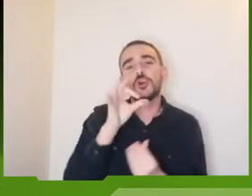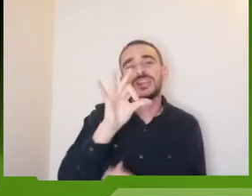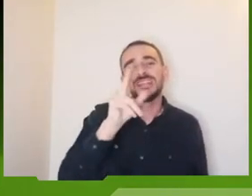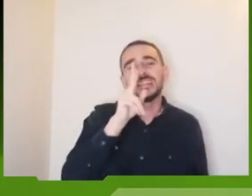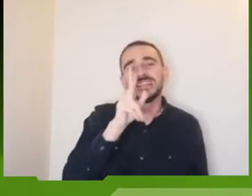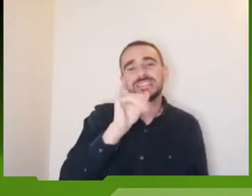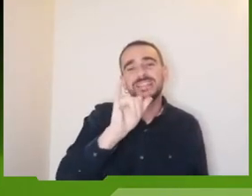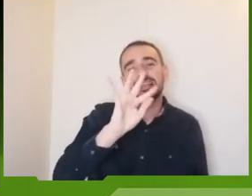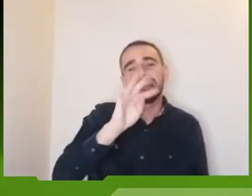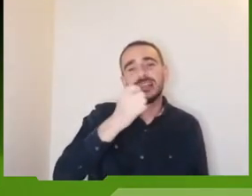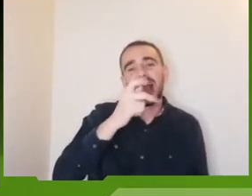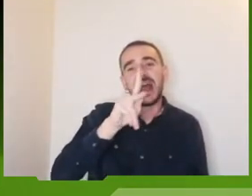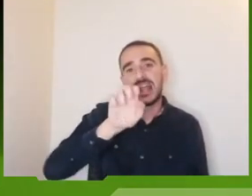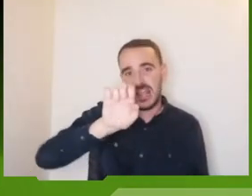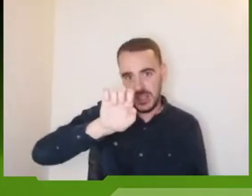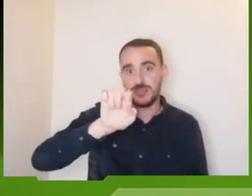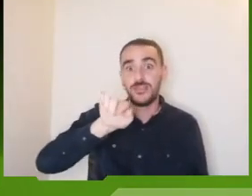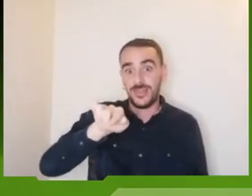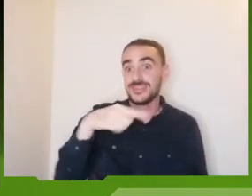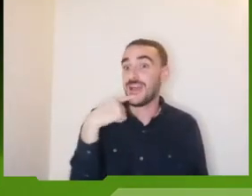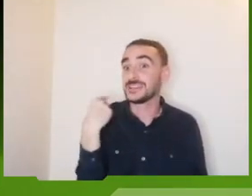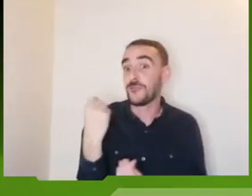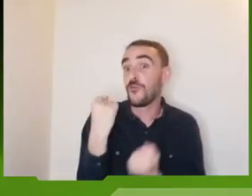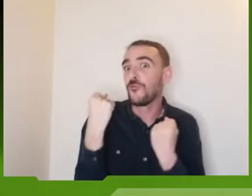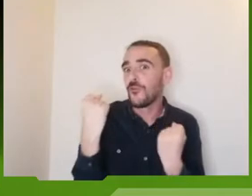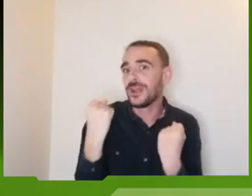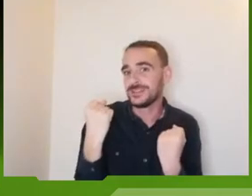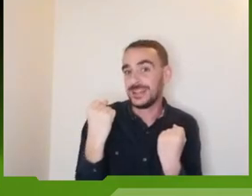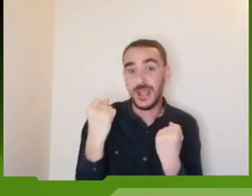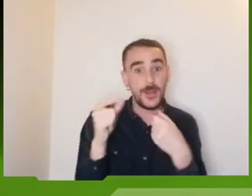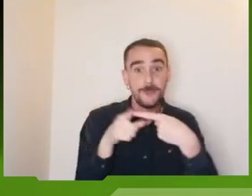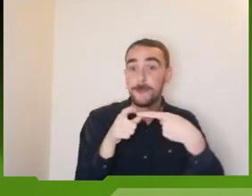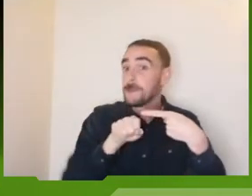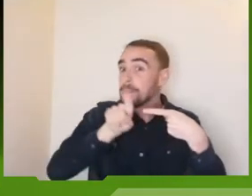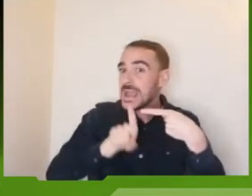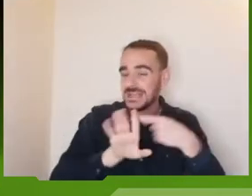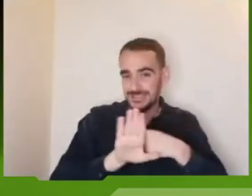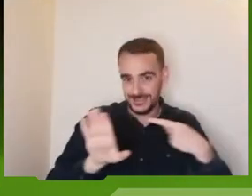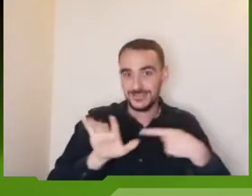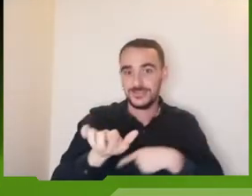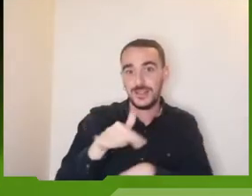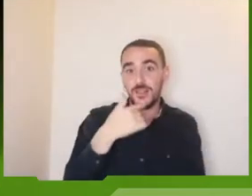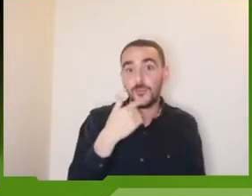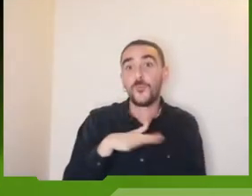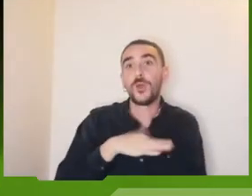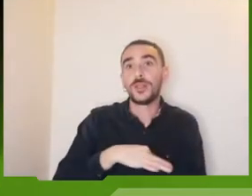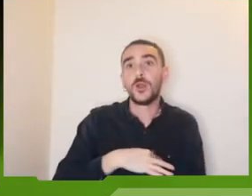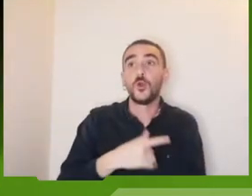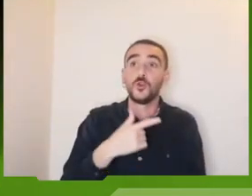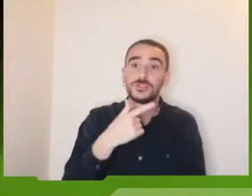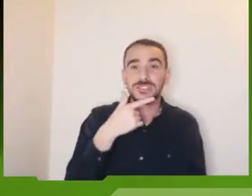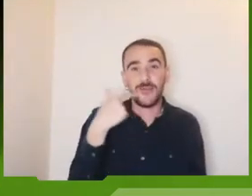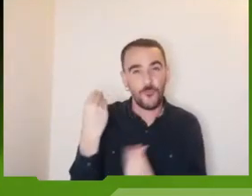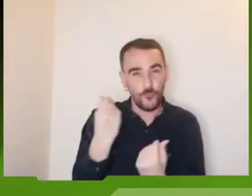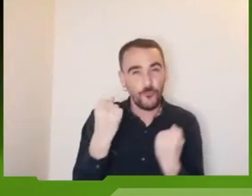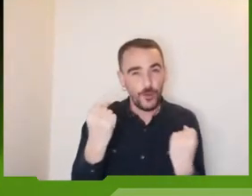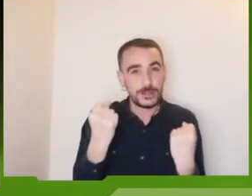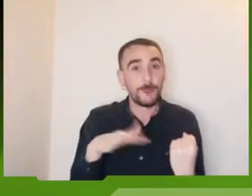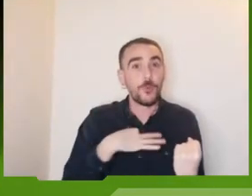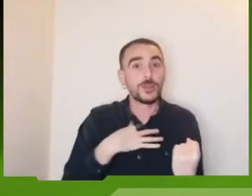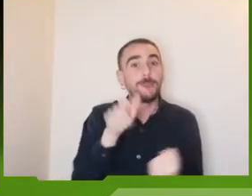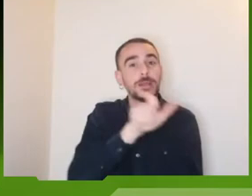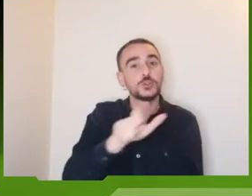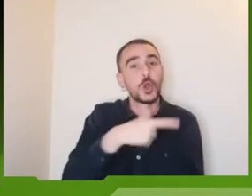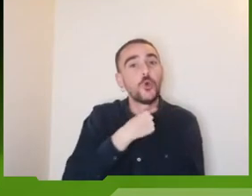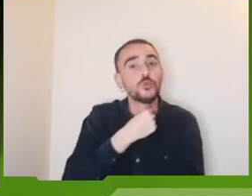puesto, se nota y me encanta. Es un gusto fuerte, puede ser que no guste a todo el mundo. Pero bueno, es toda